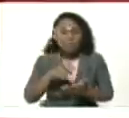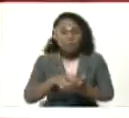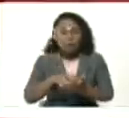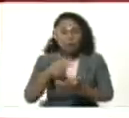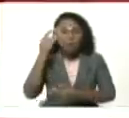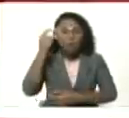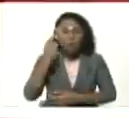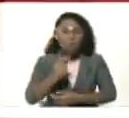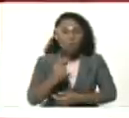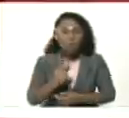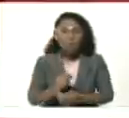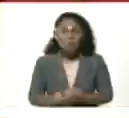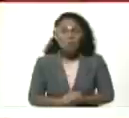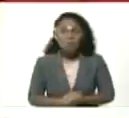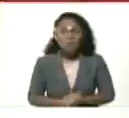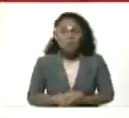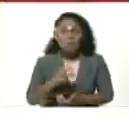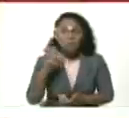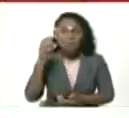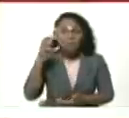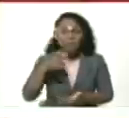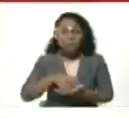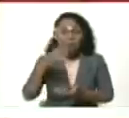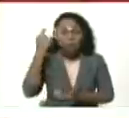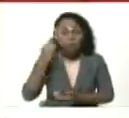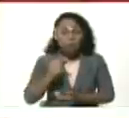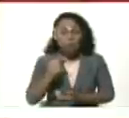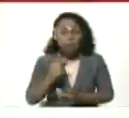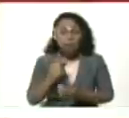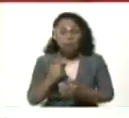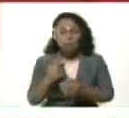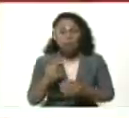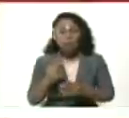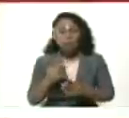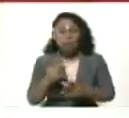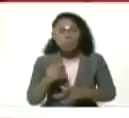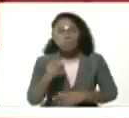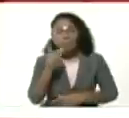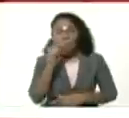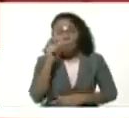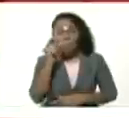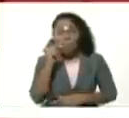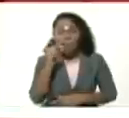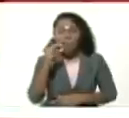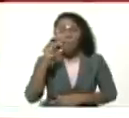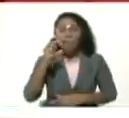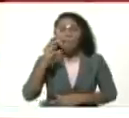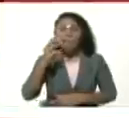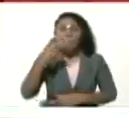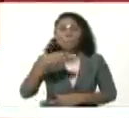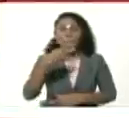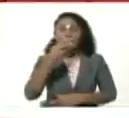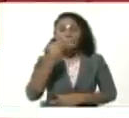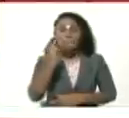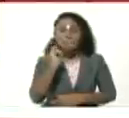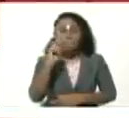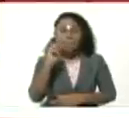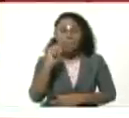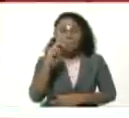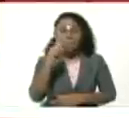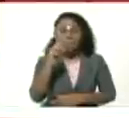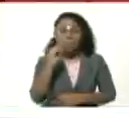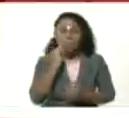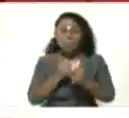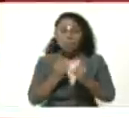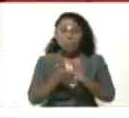Sucre, del estado Sucre, compatriota Gilberto Pinto, candidato del Bloque de la Patria de la